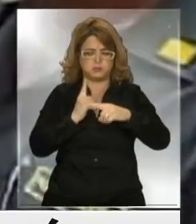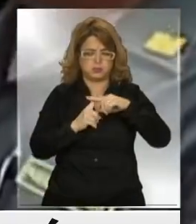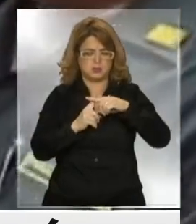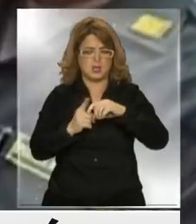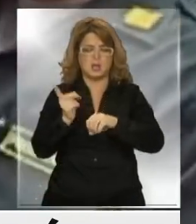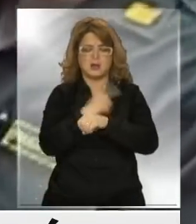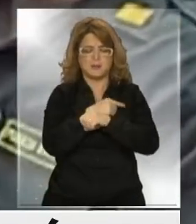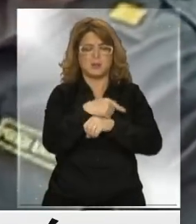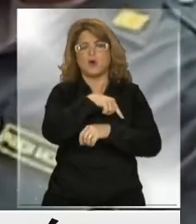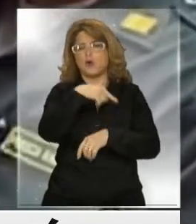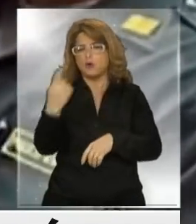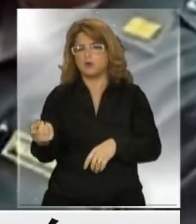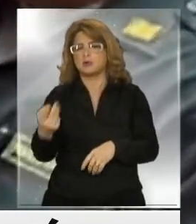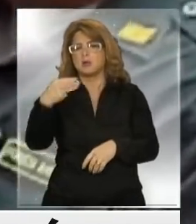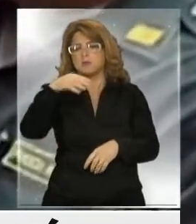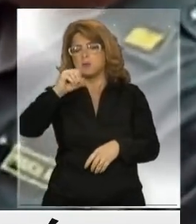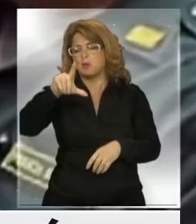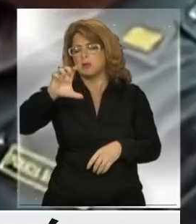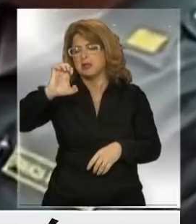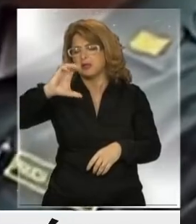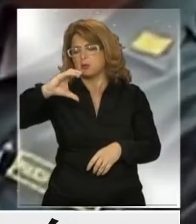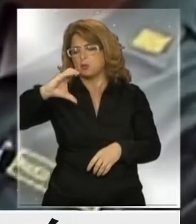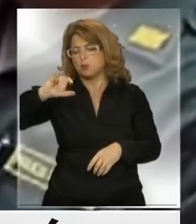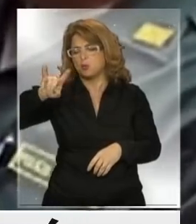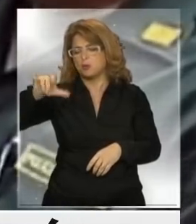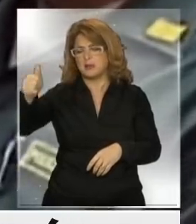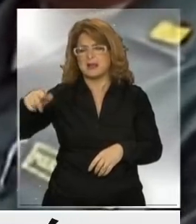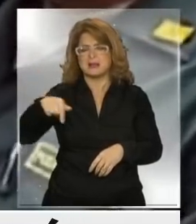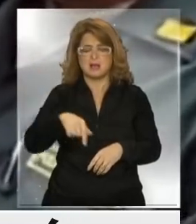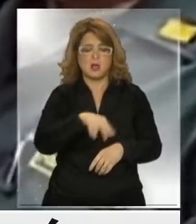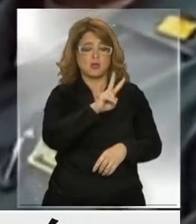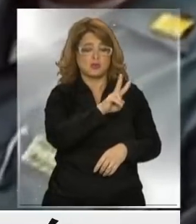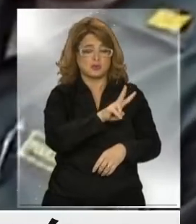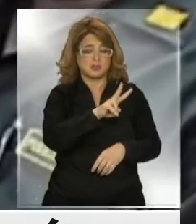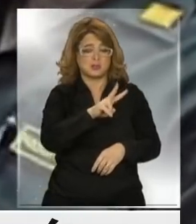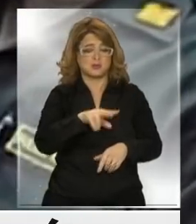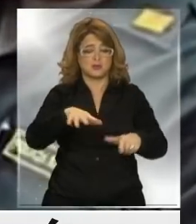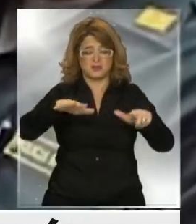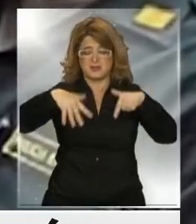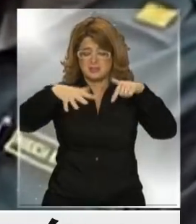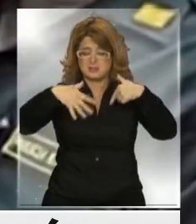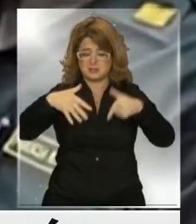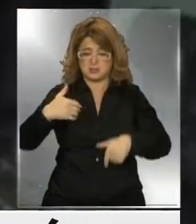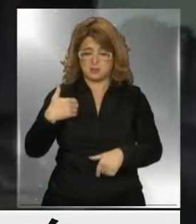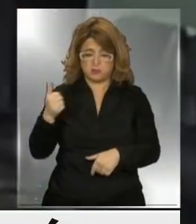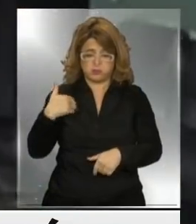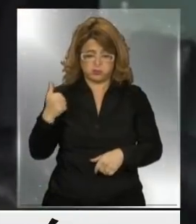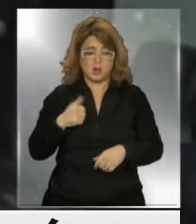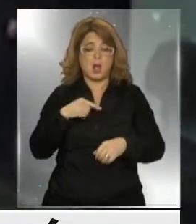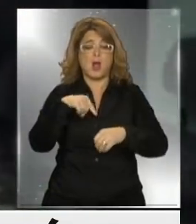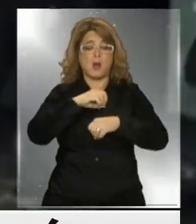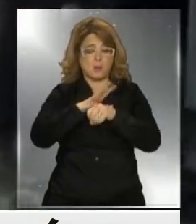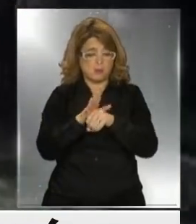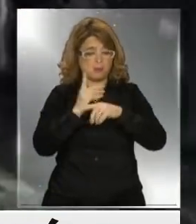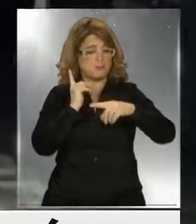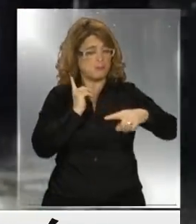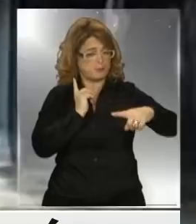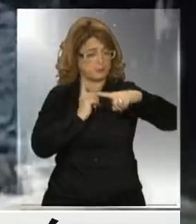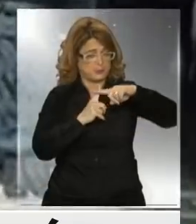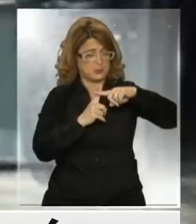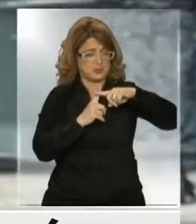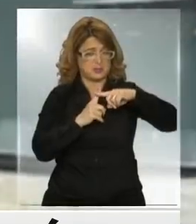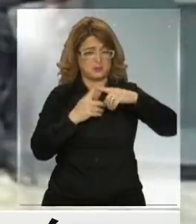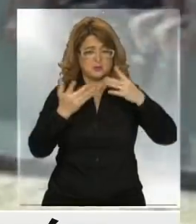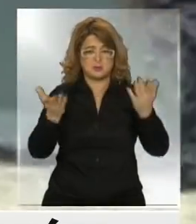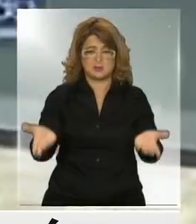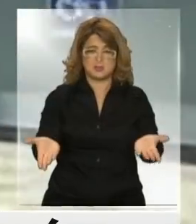también moleculares. El resultado arrojó lo siguiente: 217 uniformados dieron positivo por lo